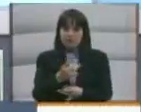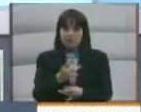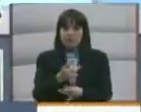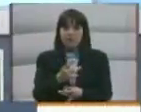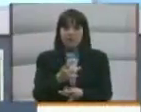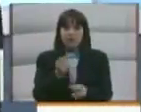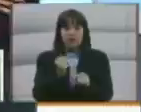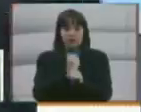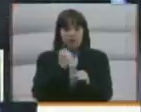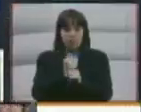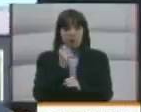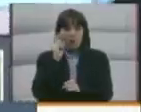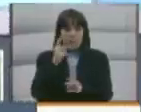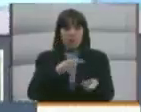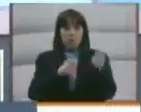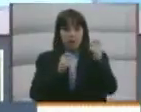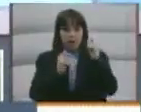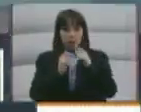trabajo. Pescadores.